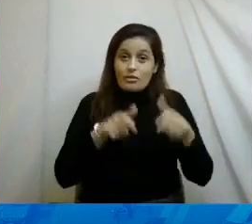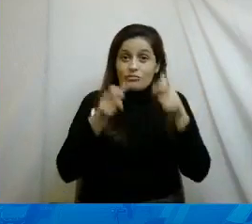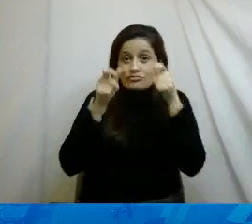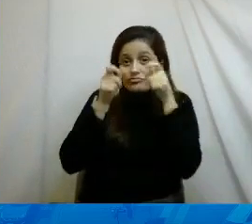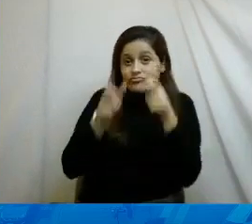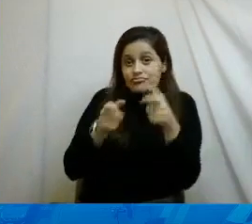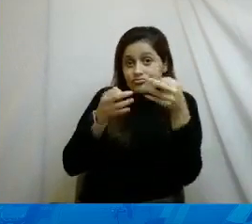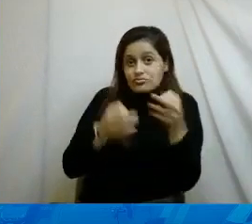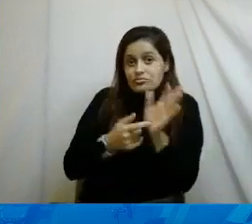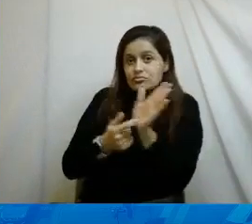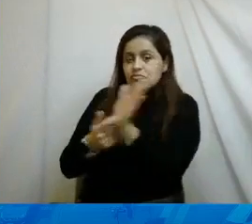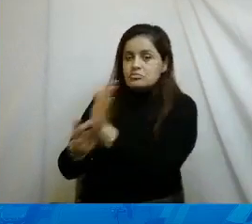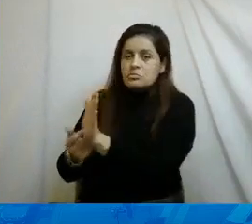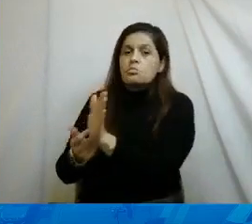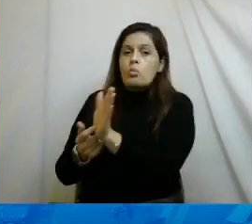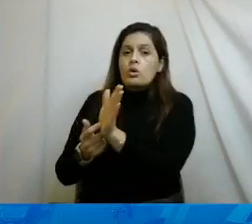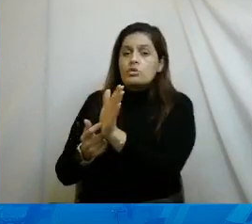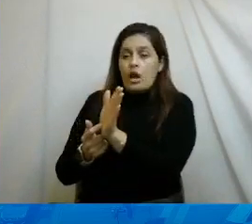municipal. Eso.